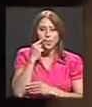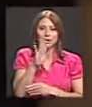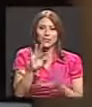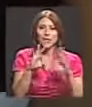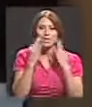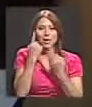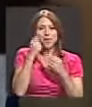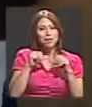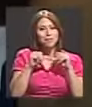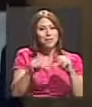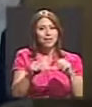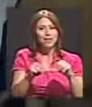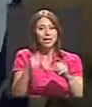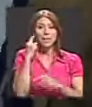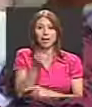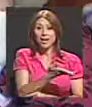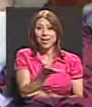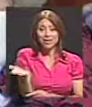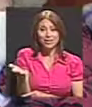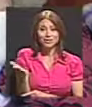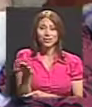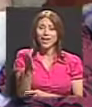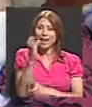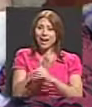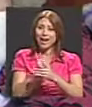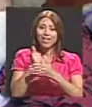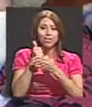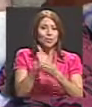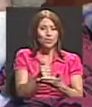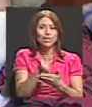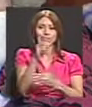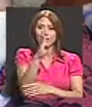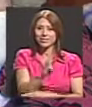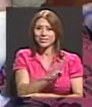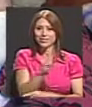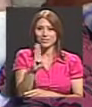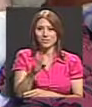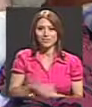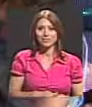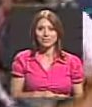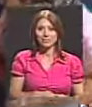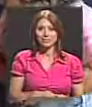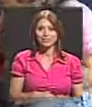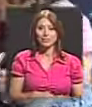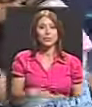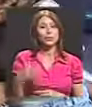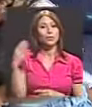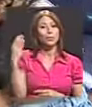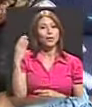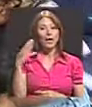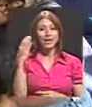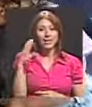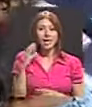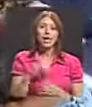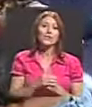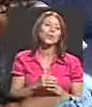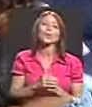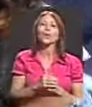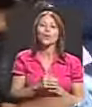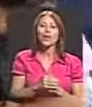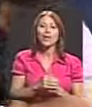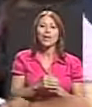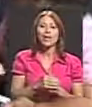familia a seguir adelante para ellos cada ayuda que llega a sus manos es una bendición más cartago conae